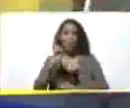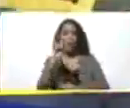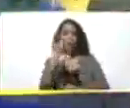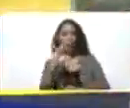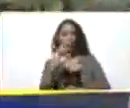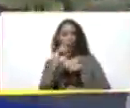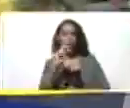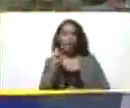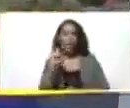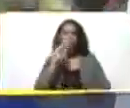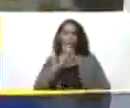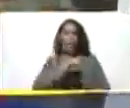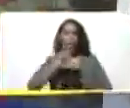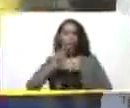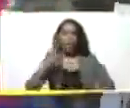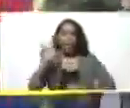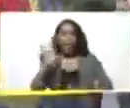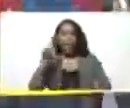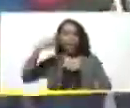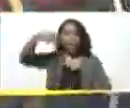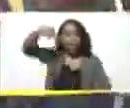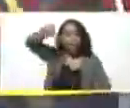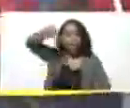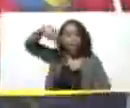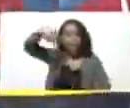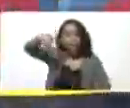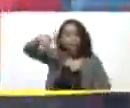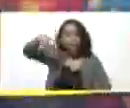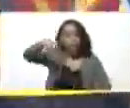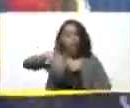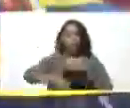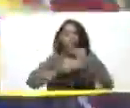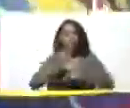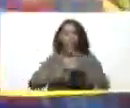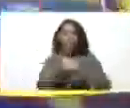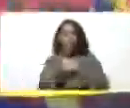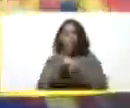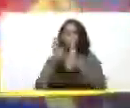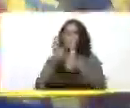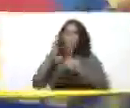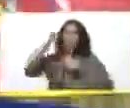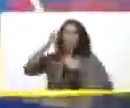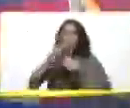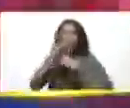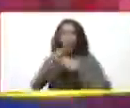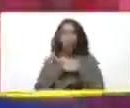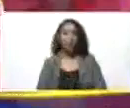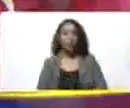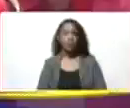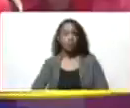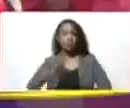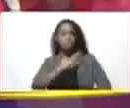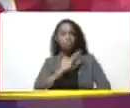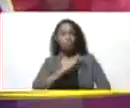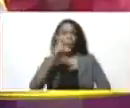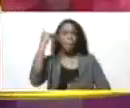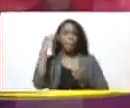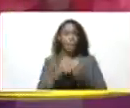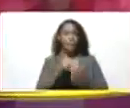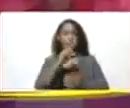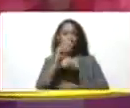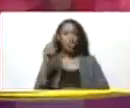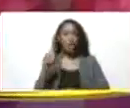Con 123 paracaidistas tomé una instalación militar que tenía más de